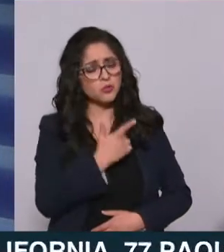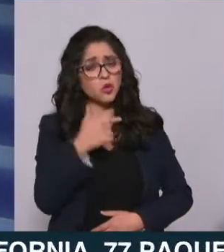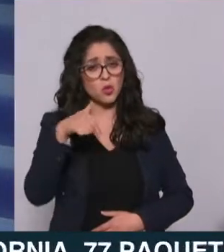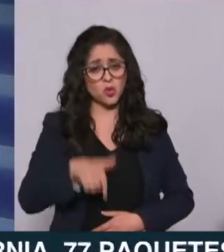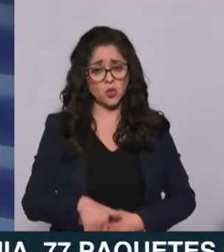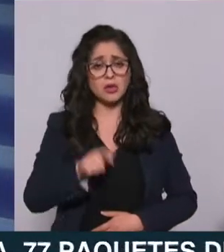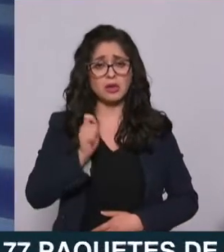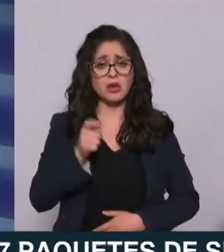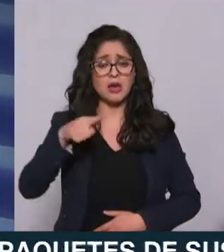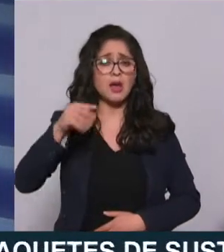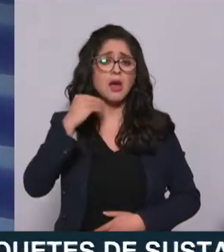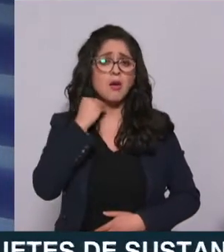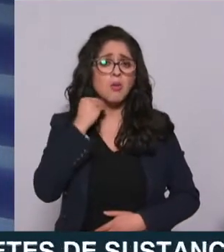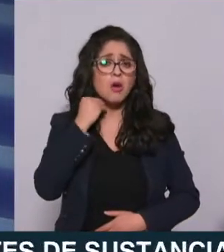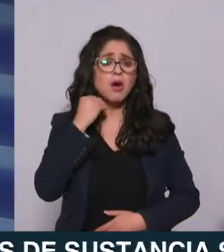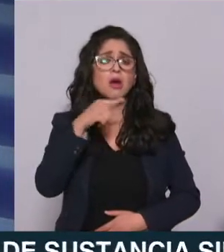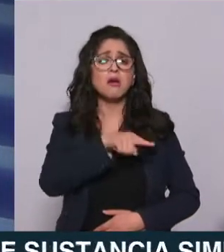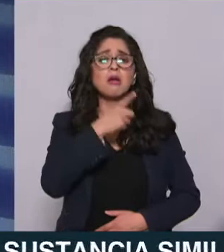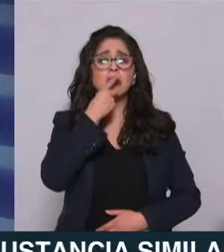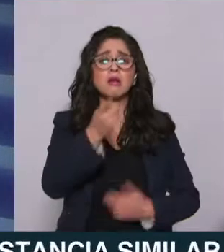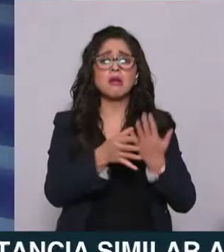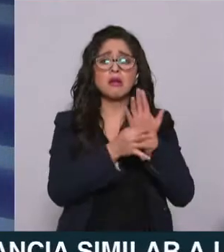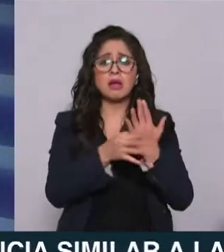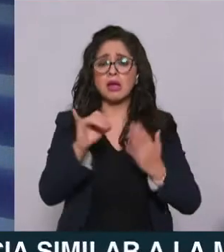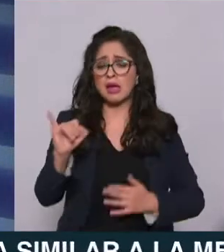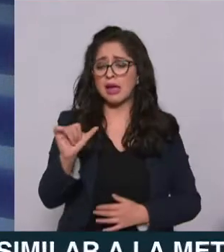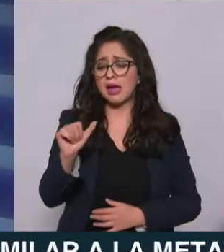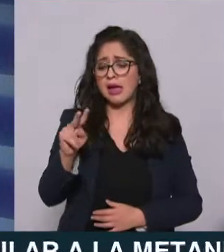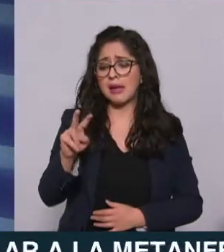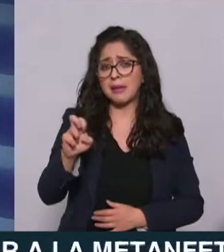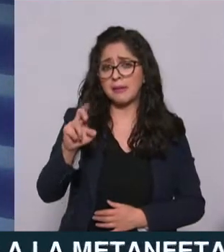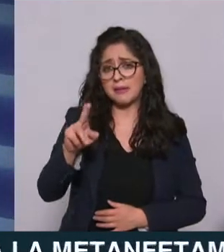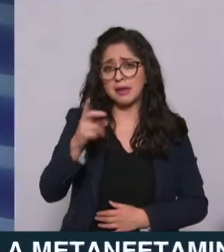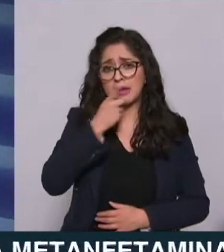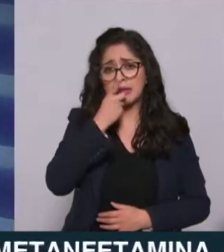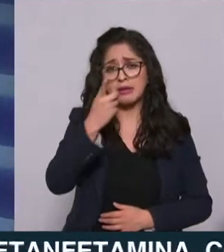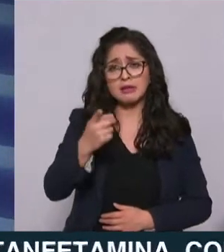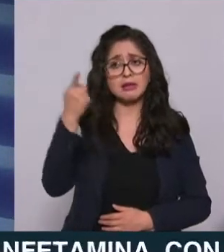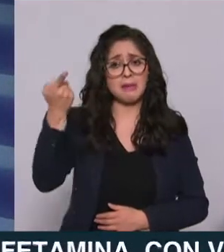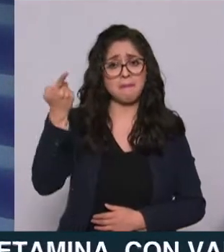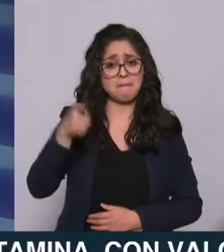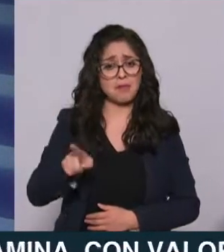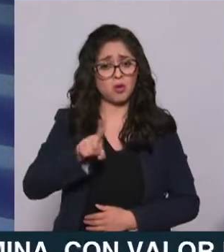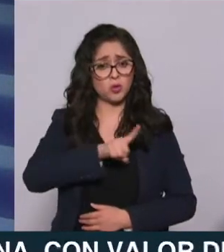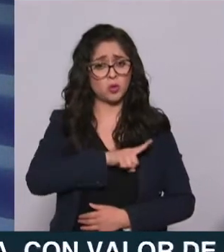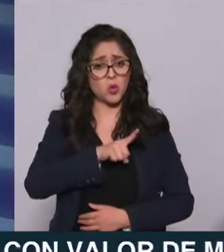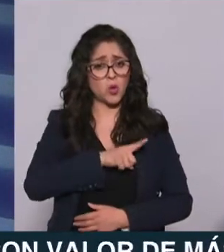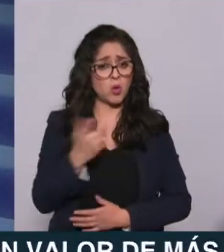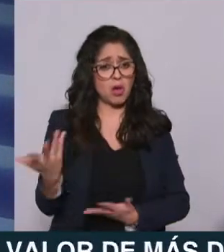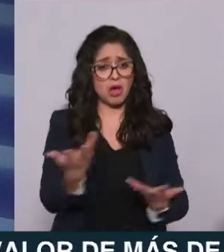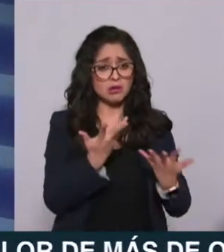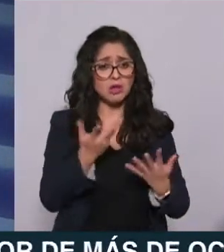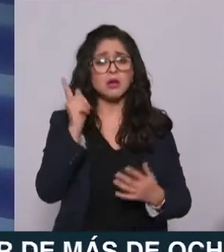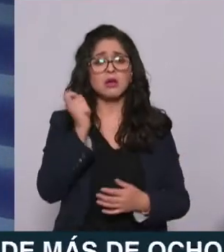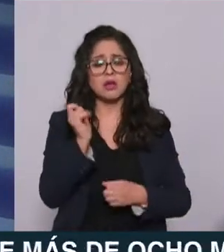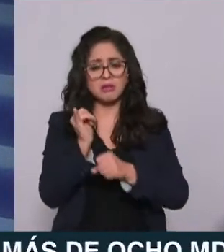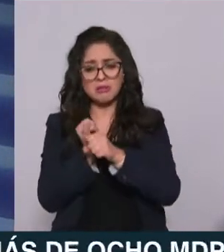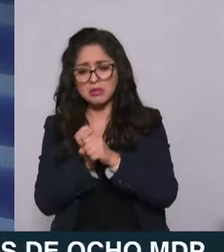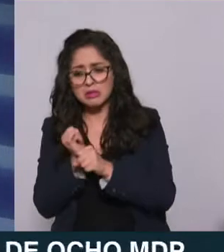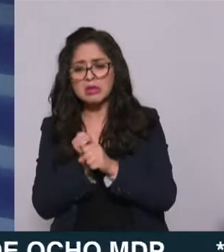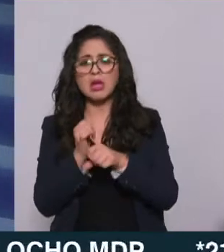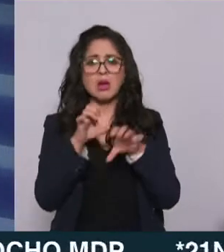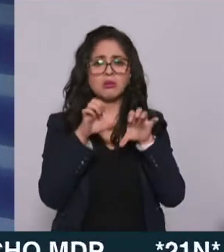Emilio Lozoya, Javier Cuello Trejo, fue muy claro, dijo que su cliente no se mandaba solo. Las investigaciones, la detención,